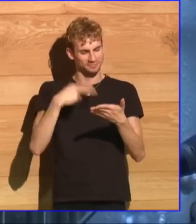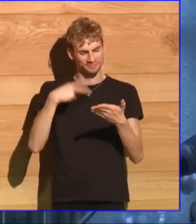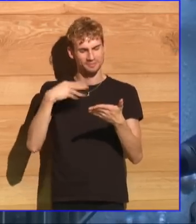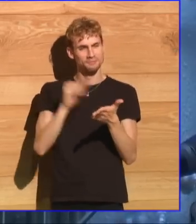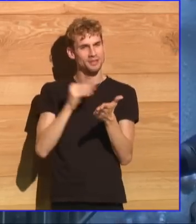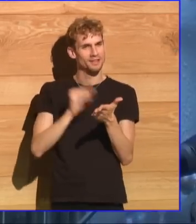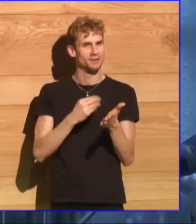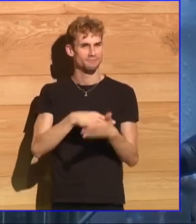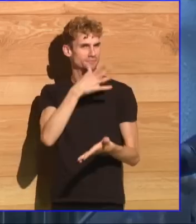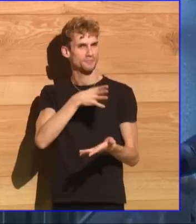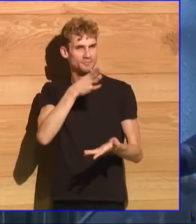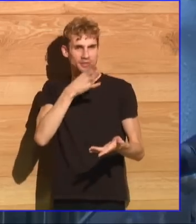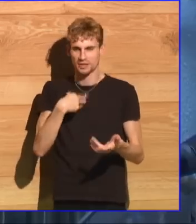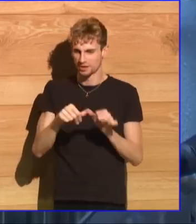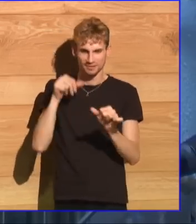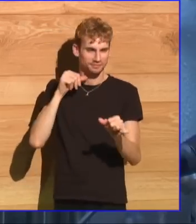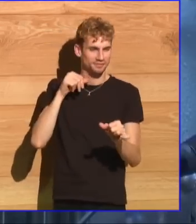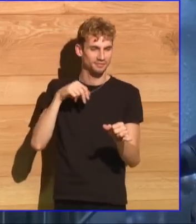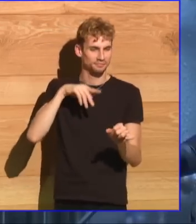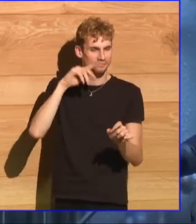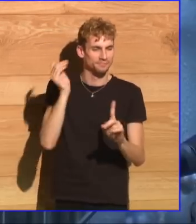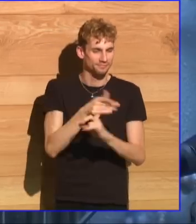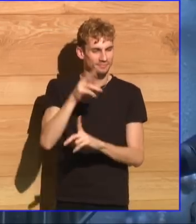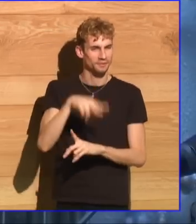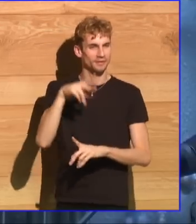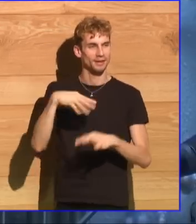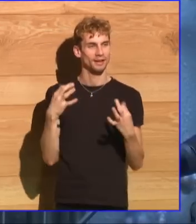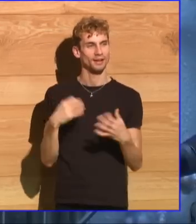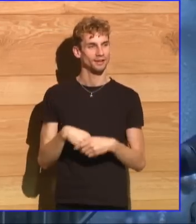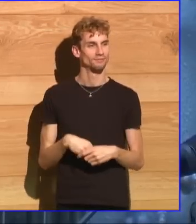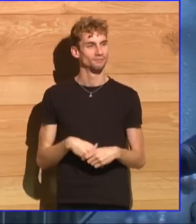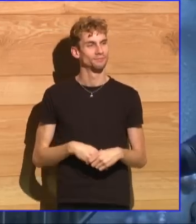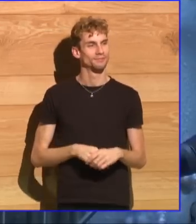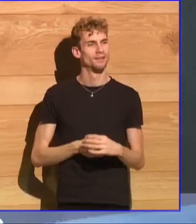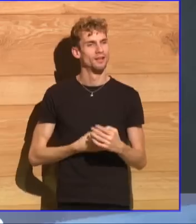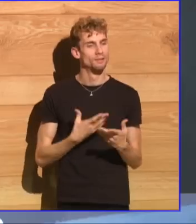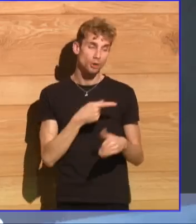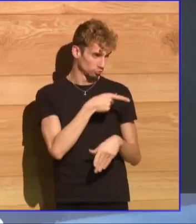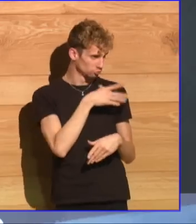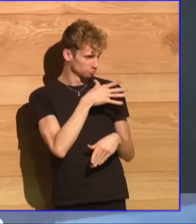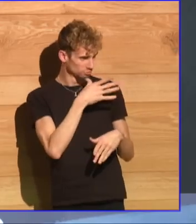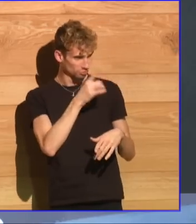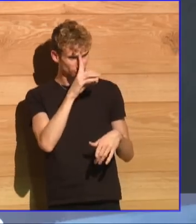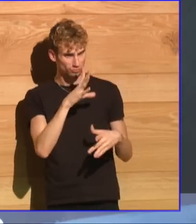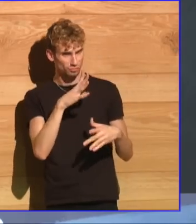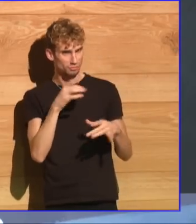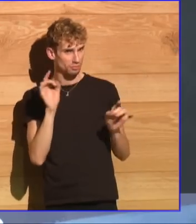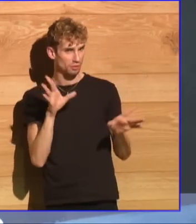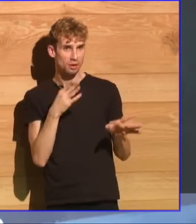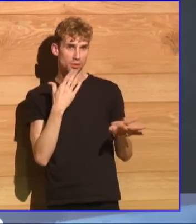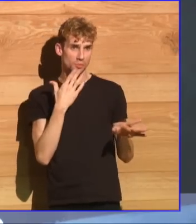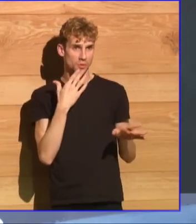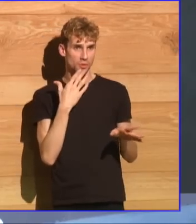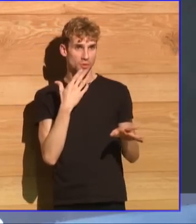porque claro, yo nunca había descubierto, visto en mi vida lo que luego Pero a la quinta te asombrabas también, como Claro, eso el es. padre, como el